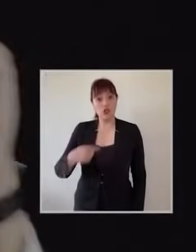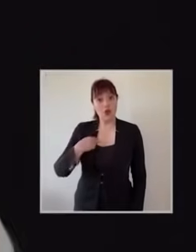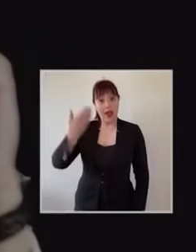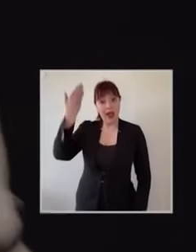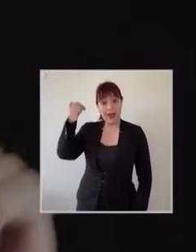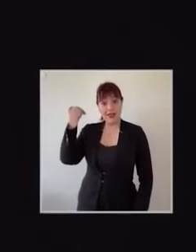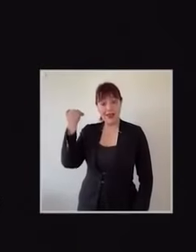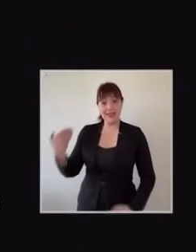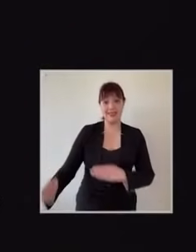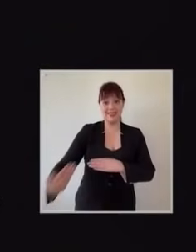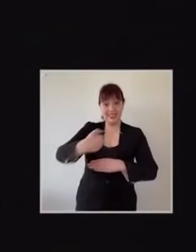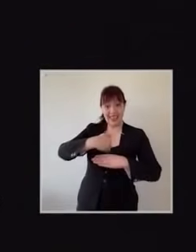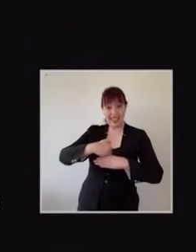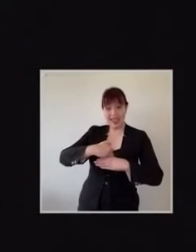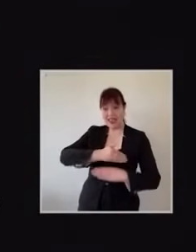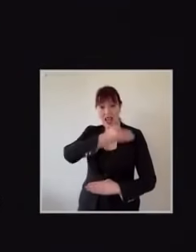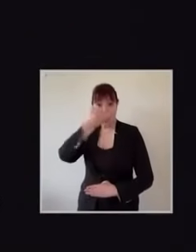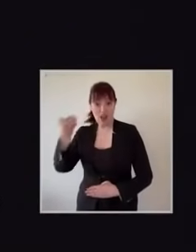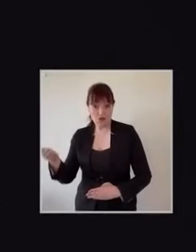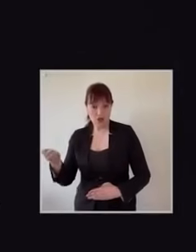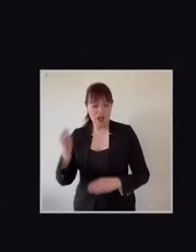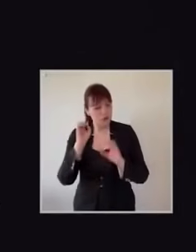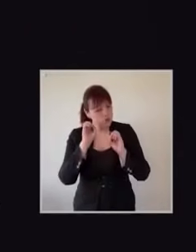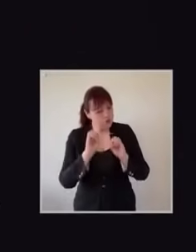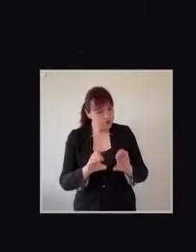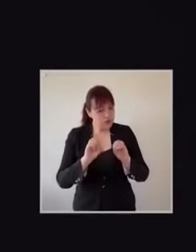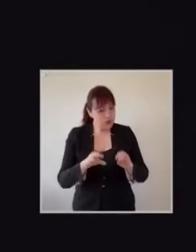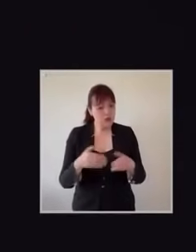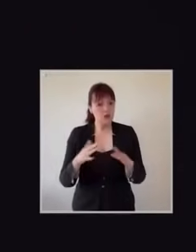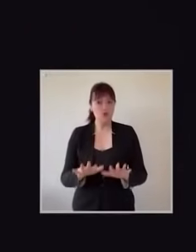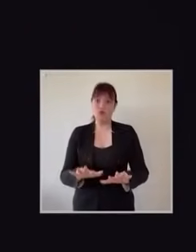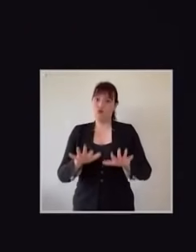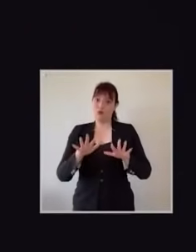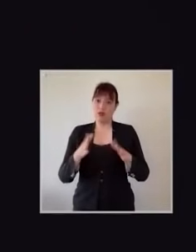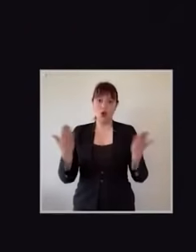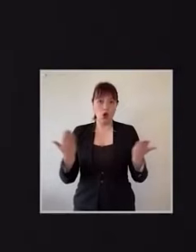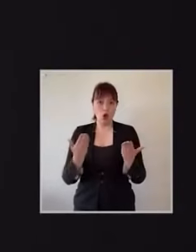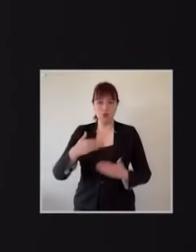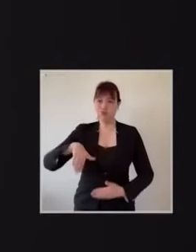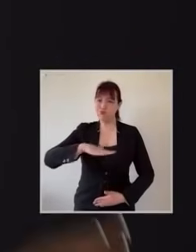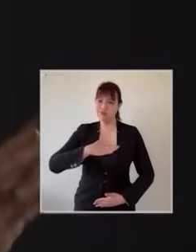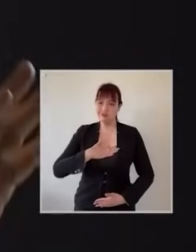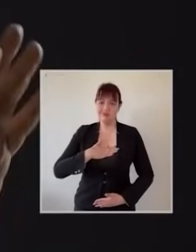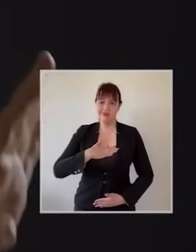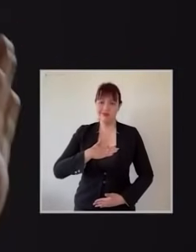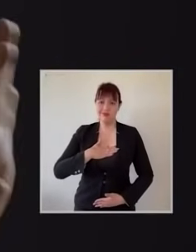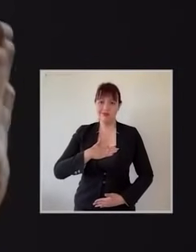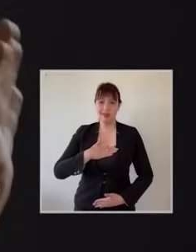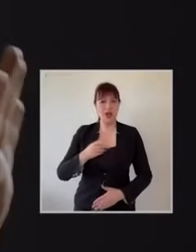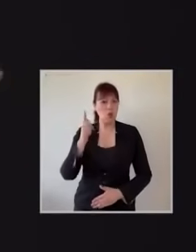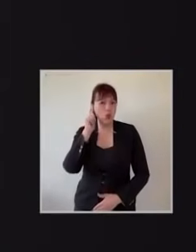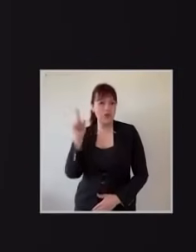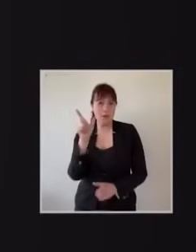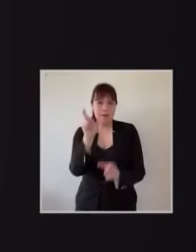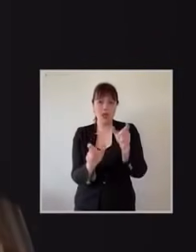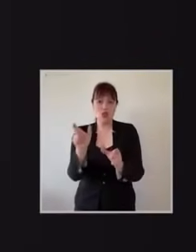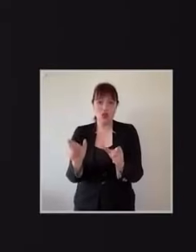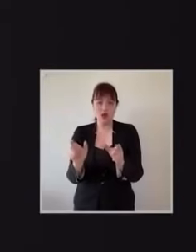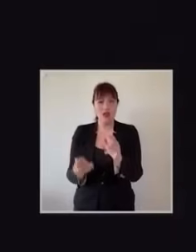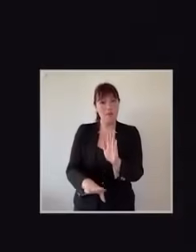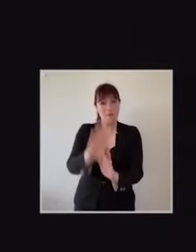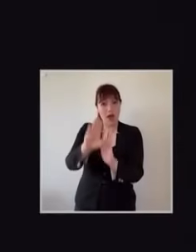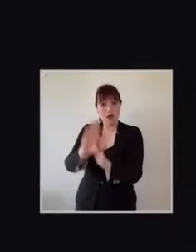Desde que llegué del exilio siempre me impactó mucho lo de nuestra educación, cómo nos educaban. Escuché unos discursos que eran